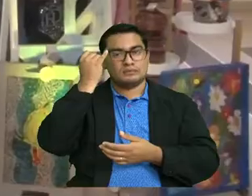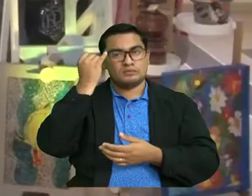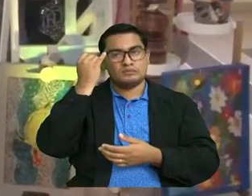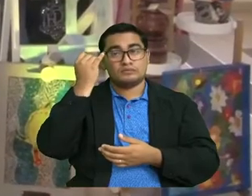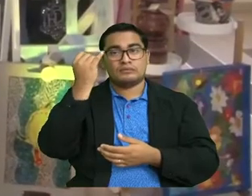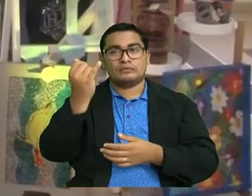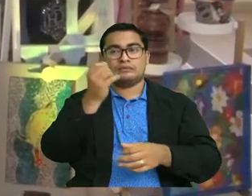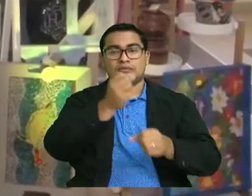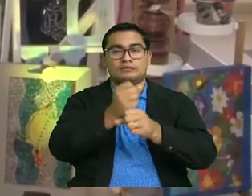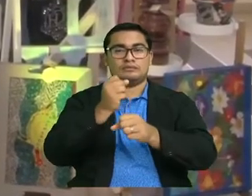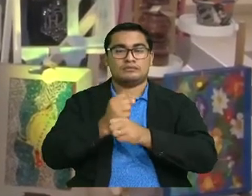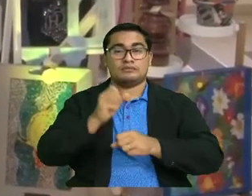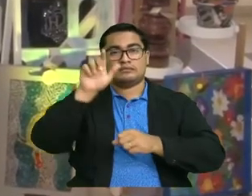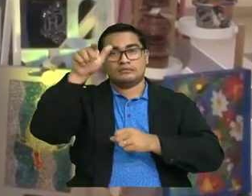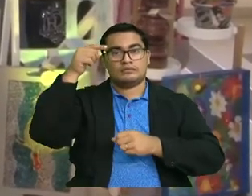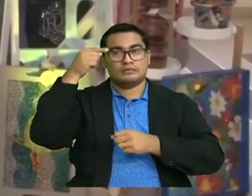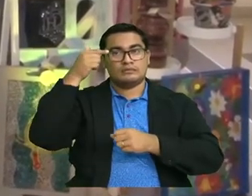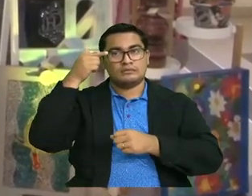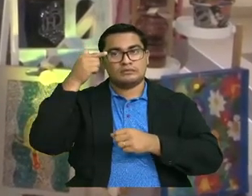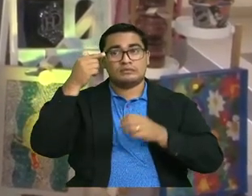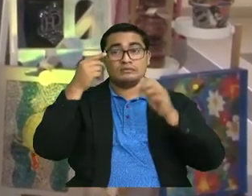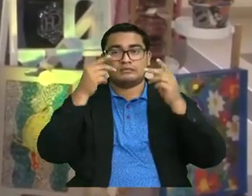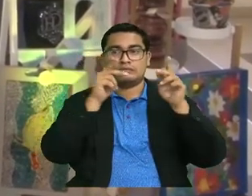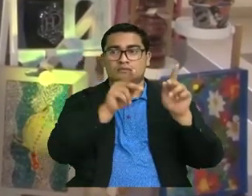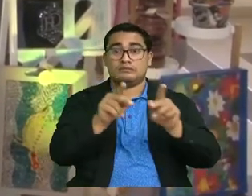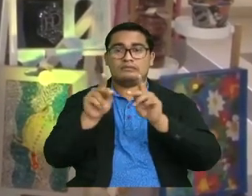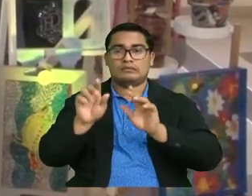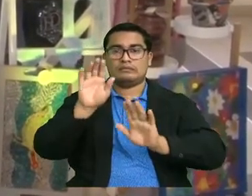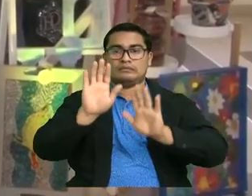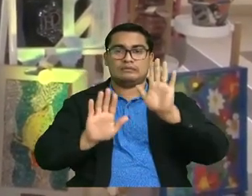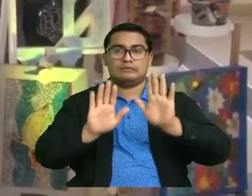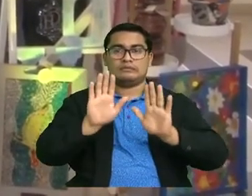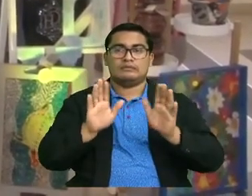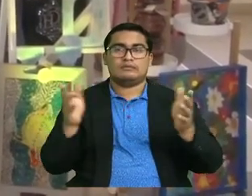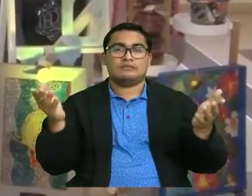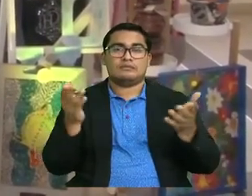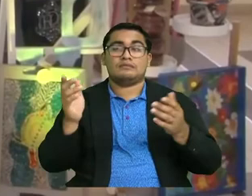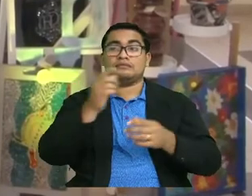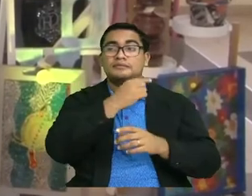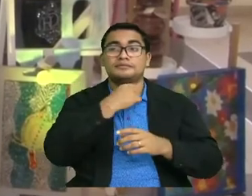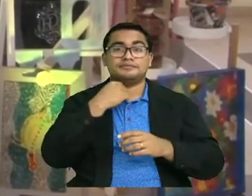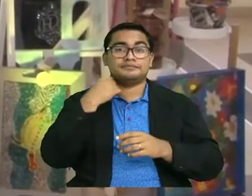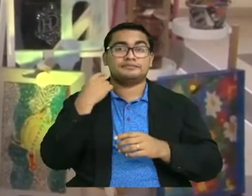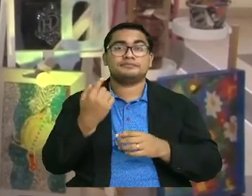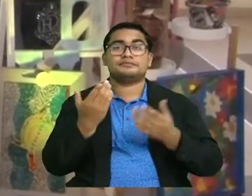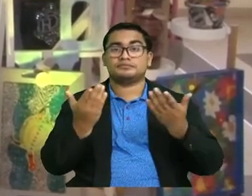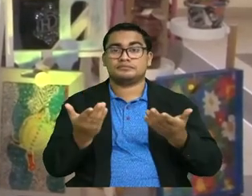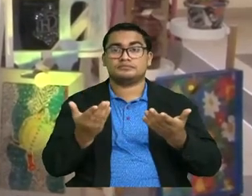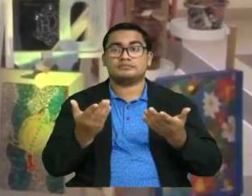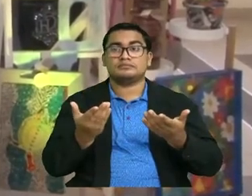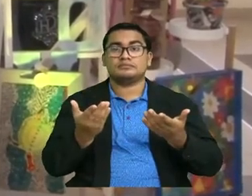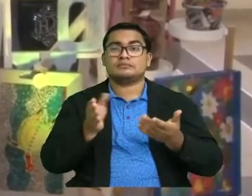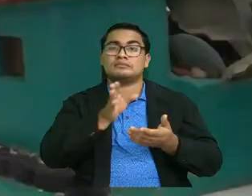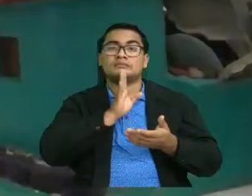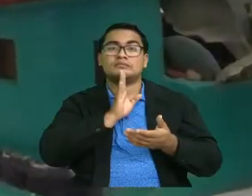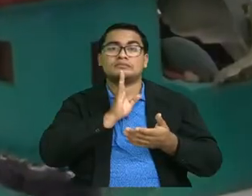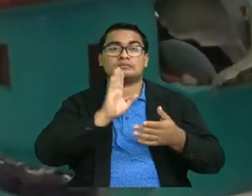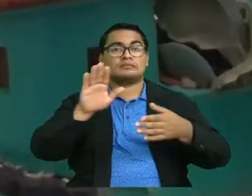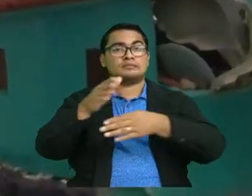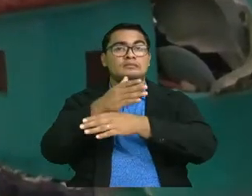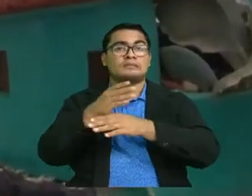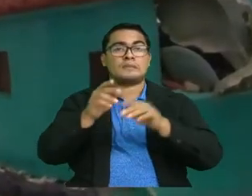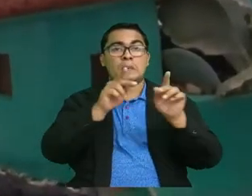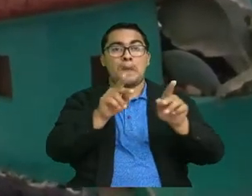pero sin la participación de los protagonistas, no sería una realidad? Entonces, cuando hablamos de los diferentes actores